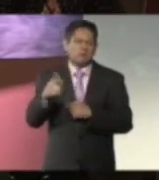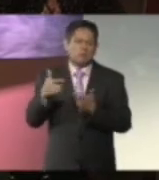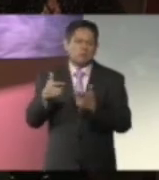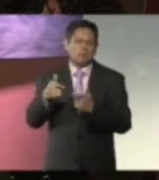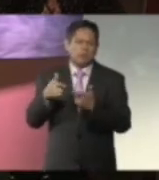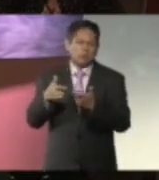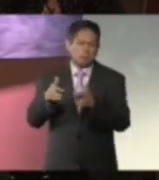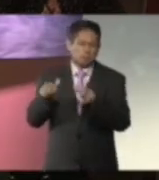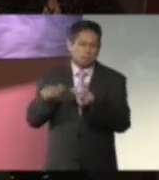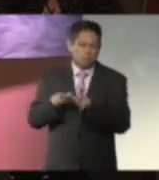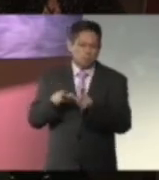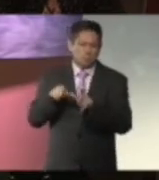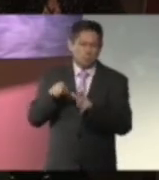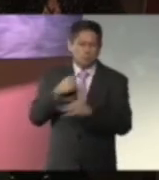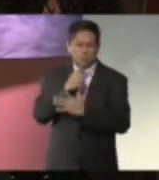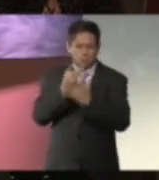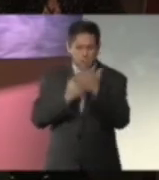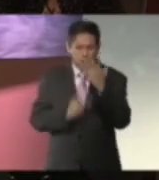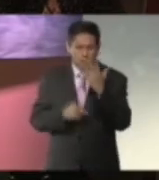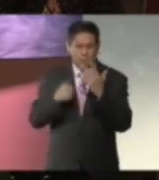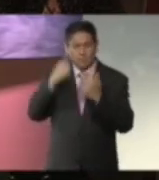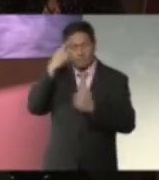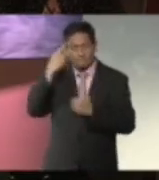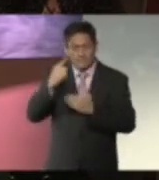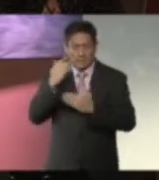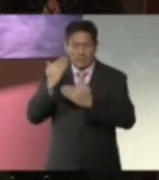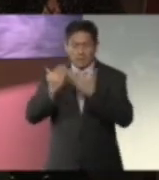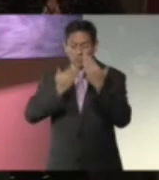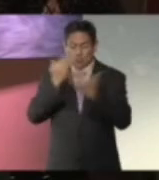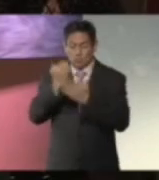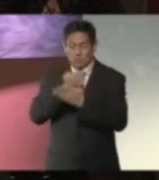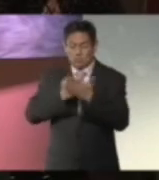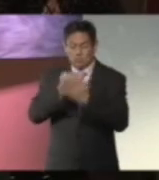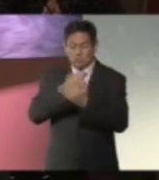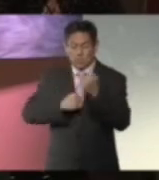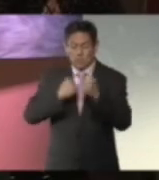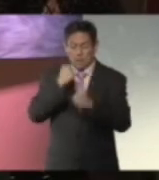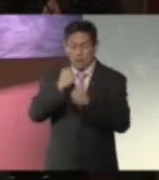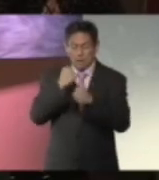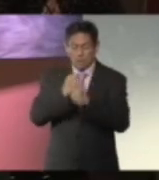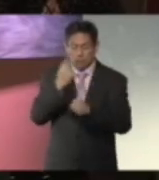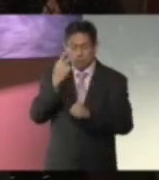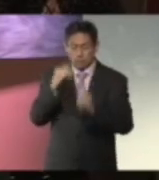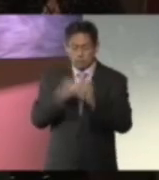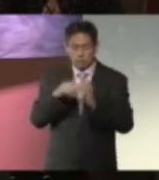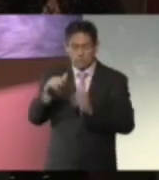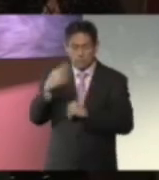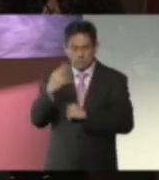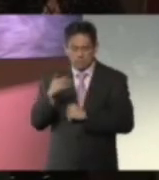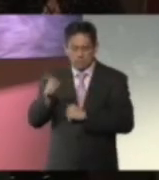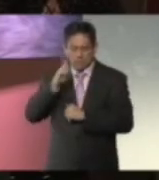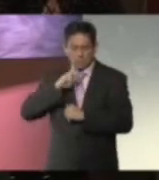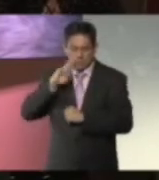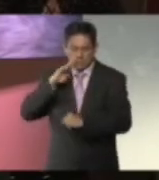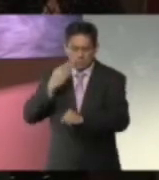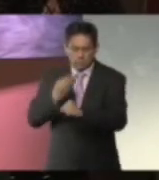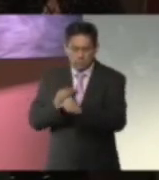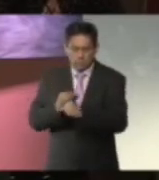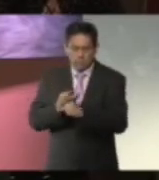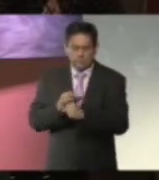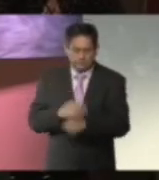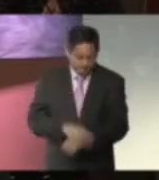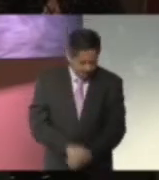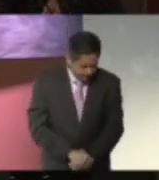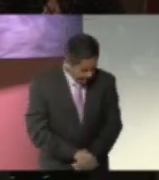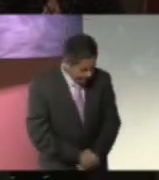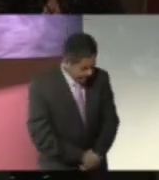la economía del Programa Único de Especializaciones en Economía 2014. Como docente de este mismo programa, imparte las